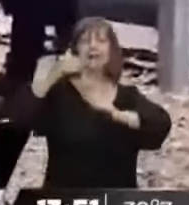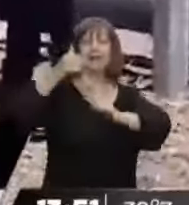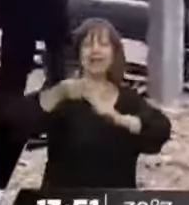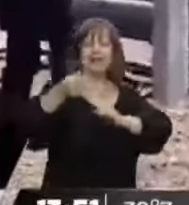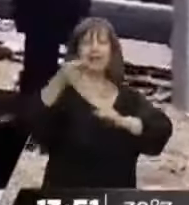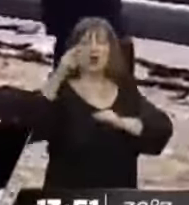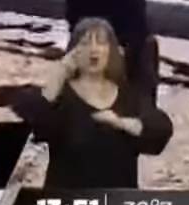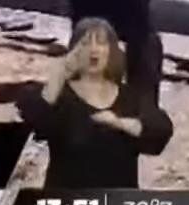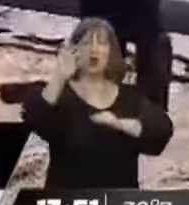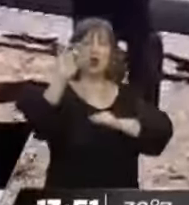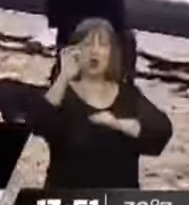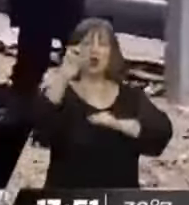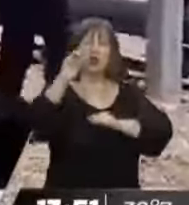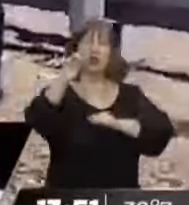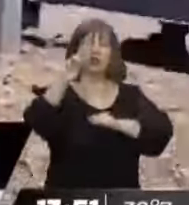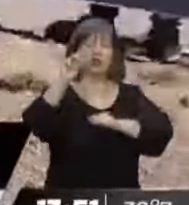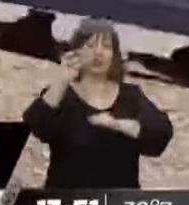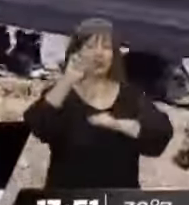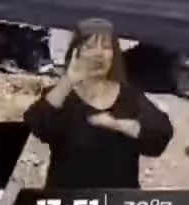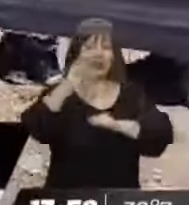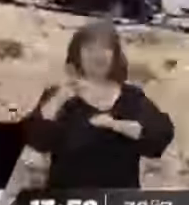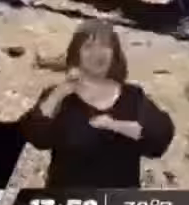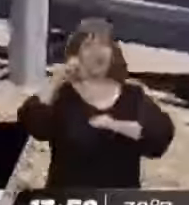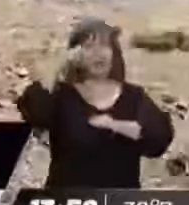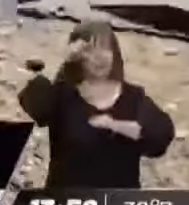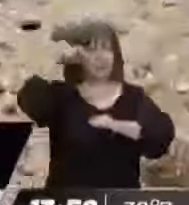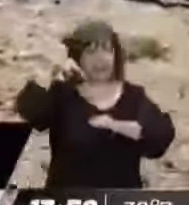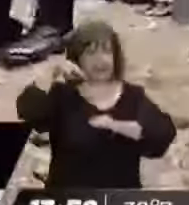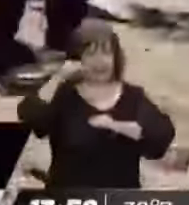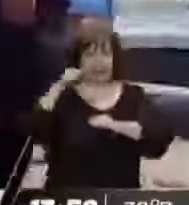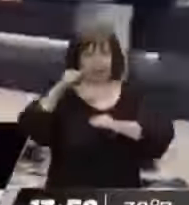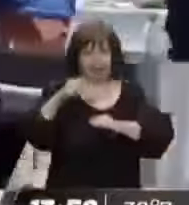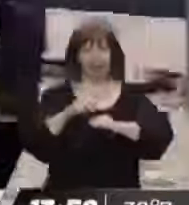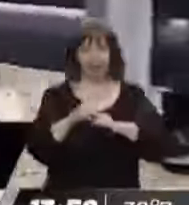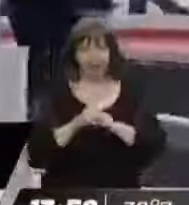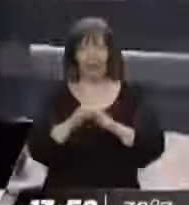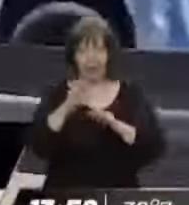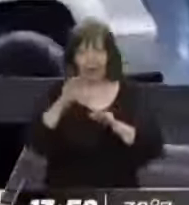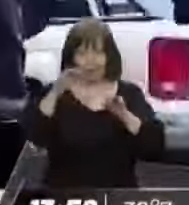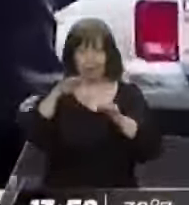que están observando ha quedado en sentido totalmente contrario, ¿sí?